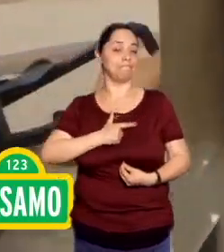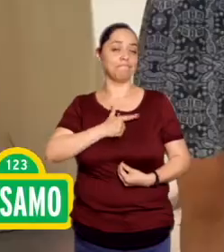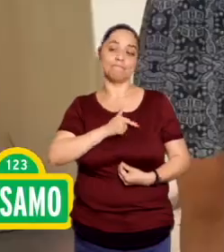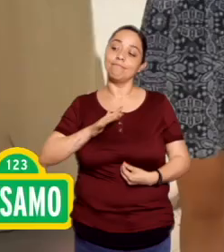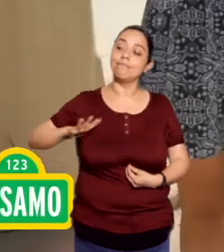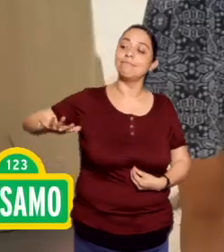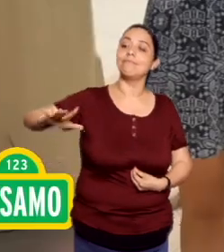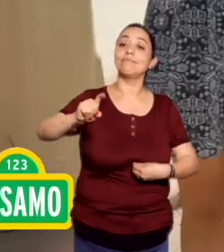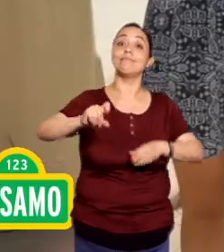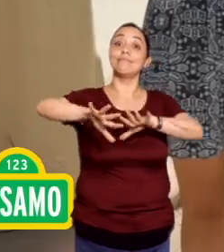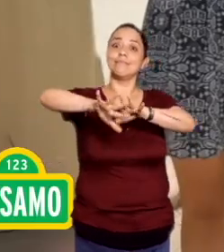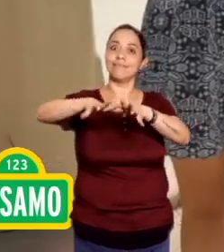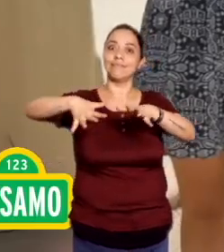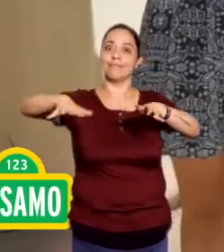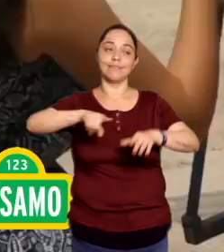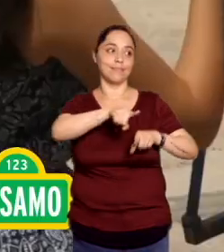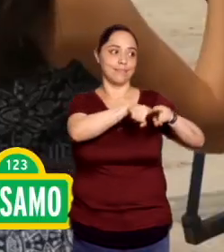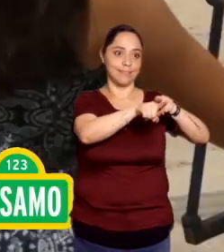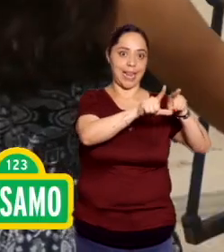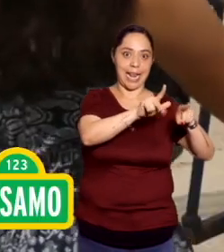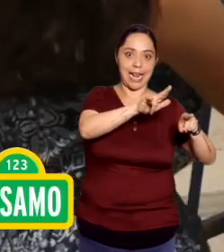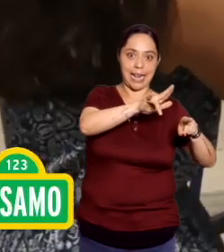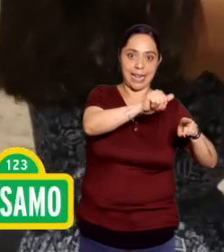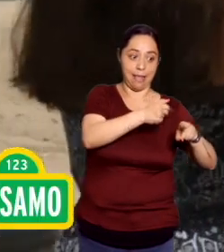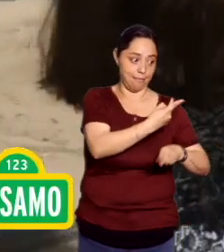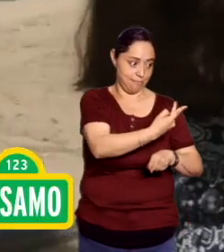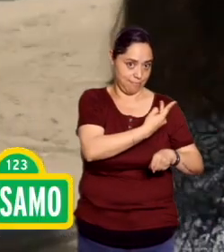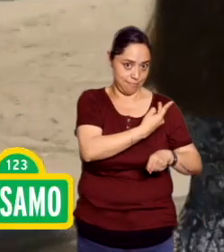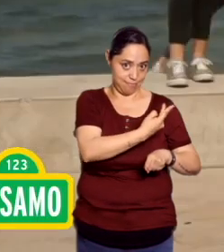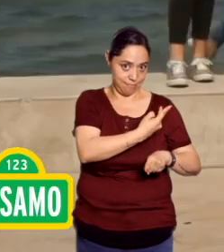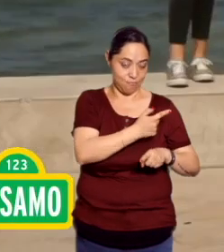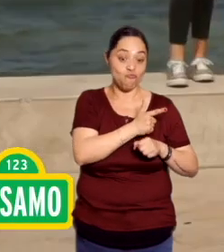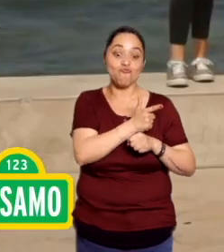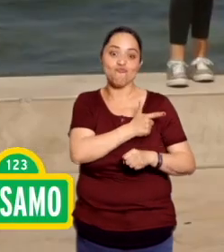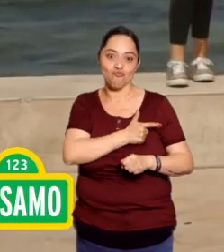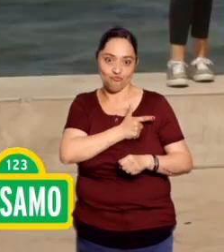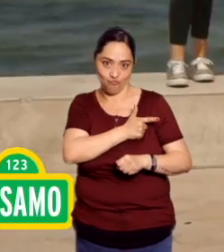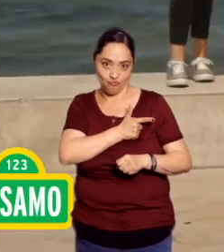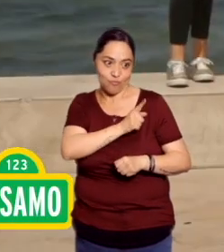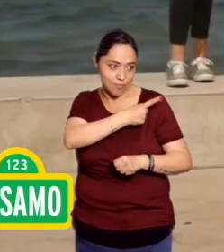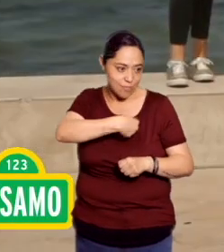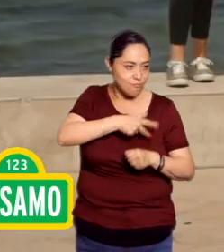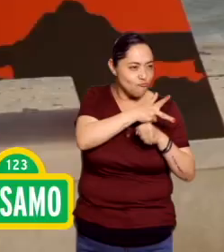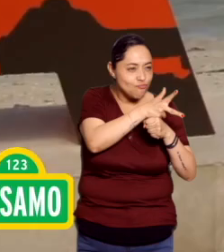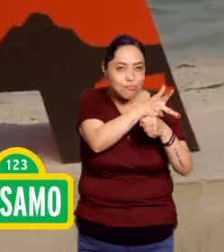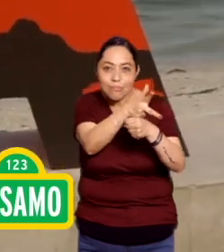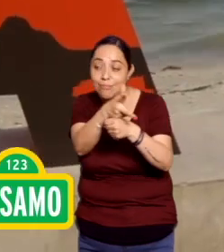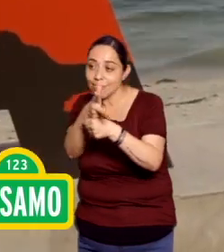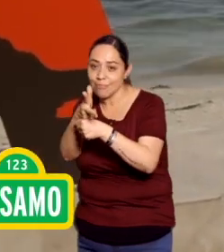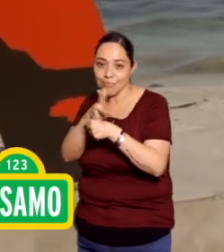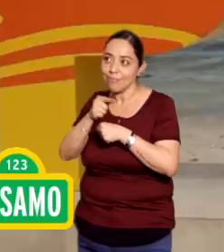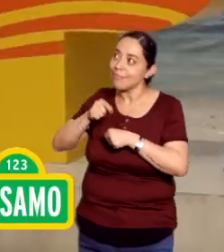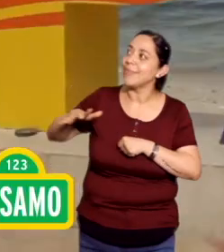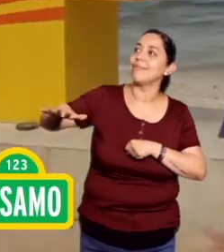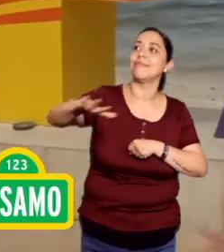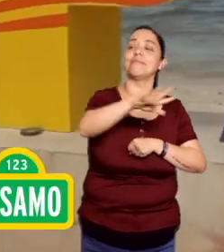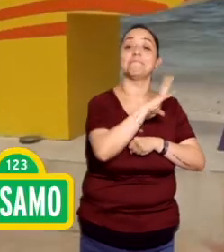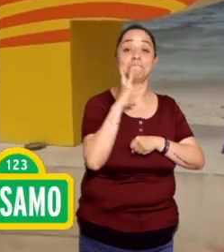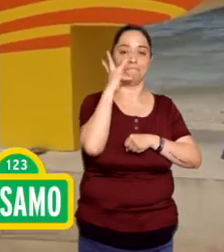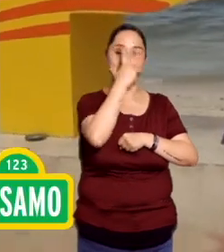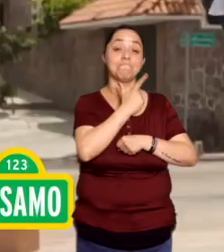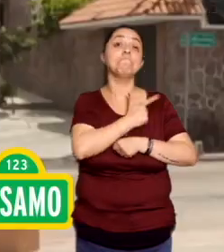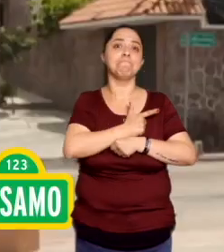al mar. A mi hermana Lilian y a mí nos gusta mucho grabar cuando jugamos y estamos en lugares bonitos como